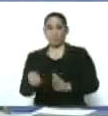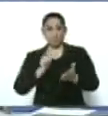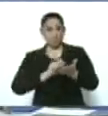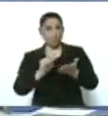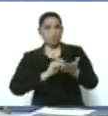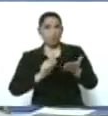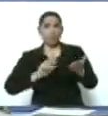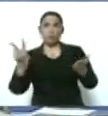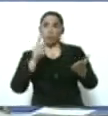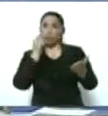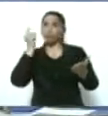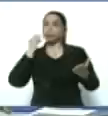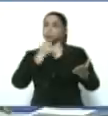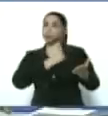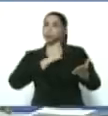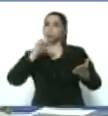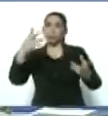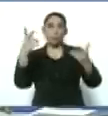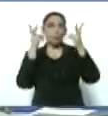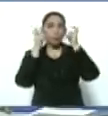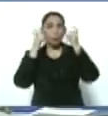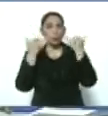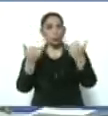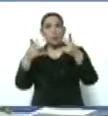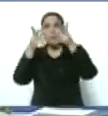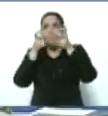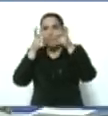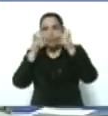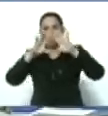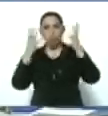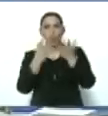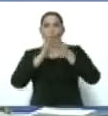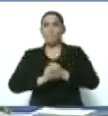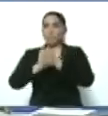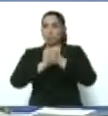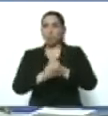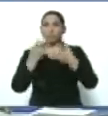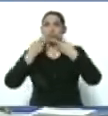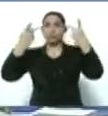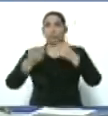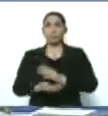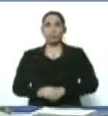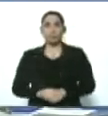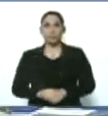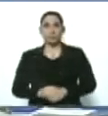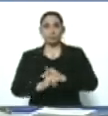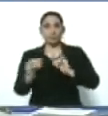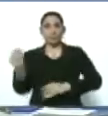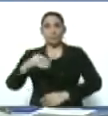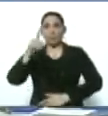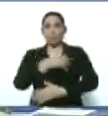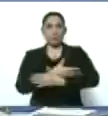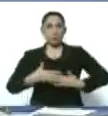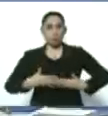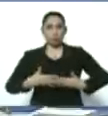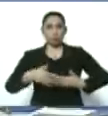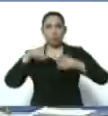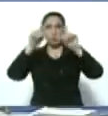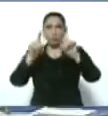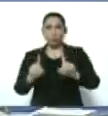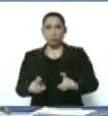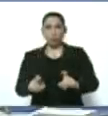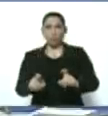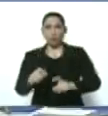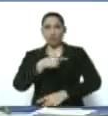venezolanos, venezolanas, compatriotas que nos escuchan, amigos y amigas del mundo. Y anuncio, han llegado más de 1 millón de pruebas de